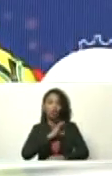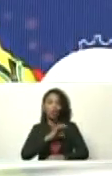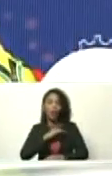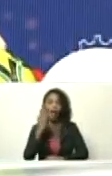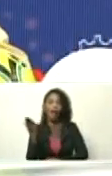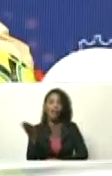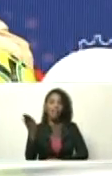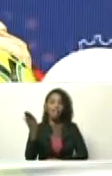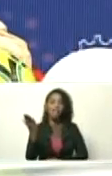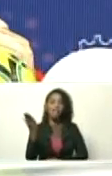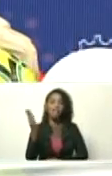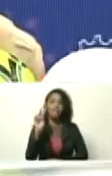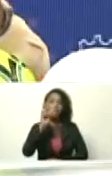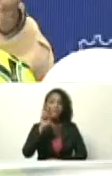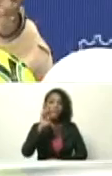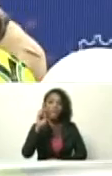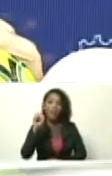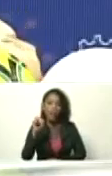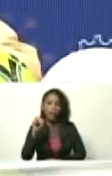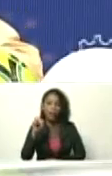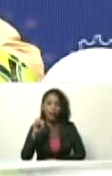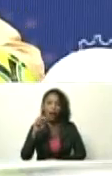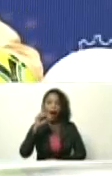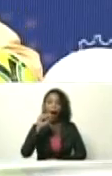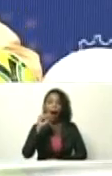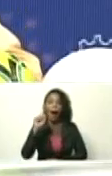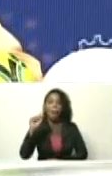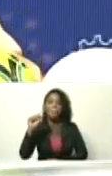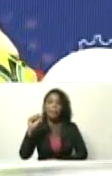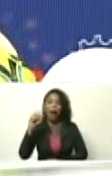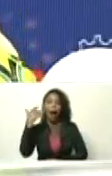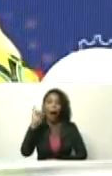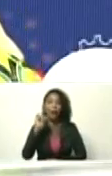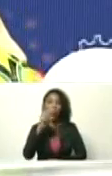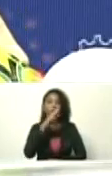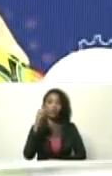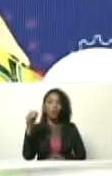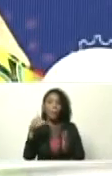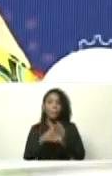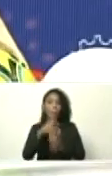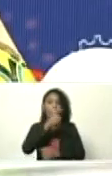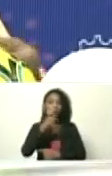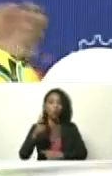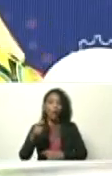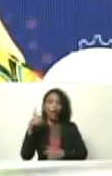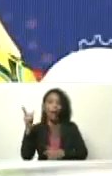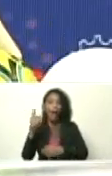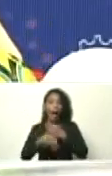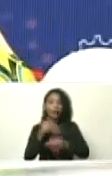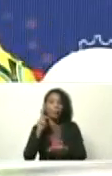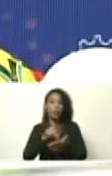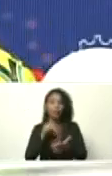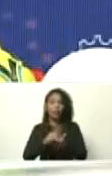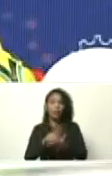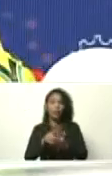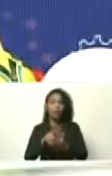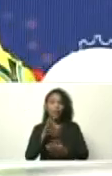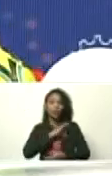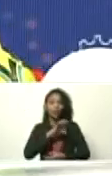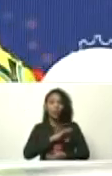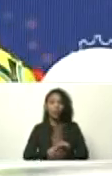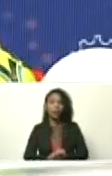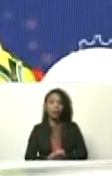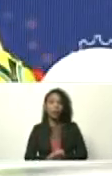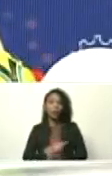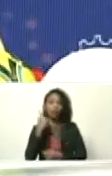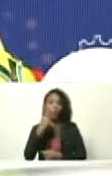VenApp. Solamente por yo nombrarla, ya hay más de 400.000 personas que forman parte de esta red social. Nada más